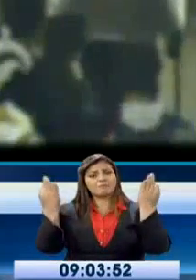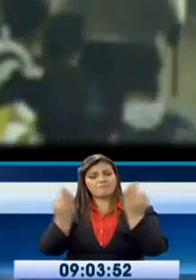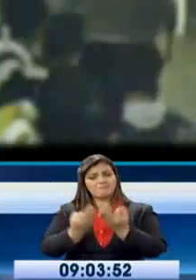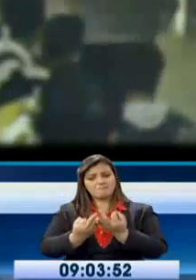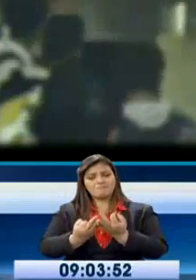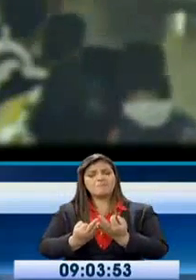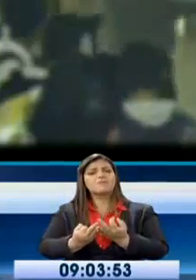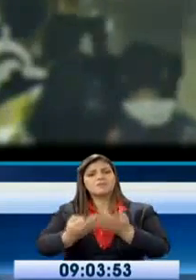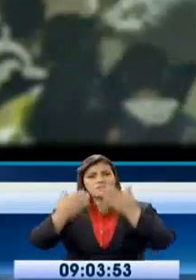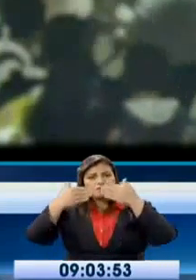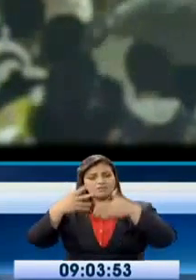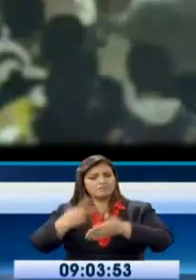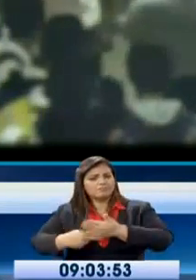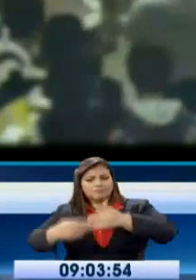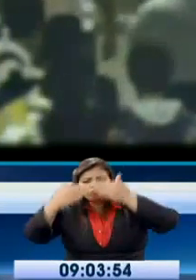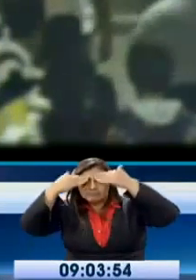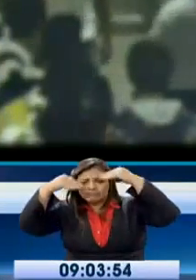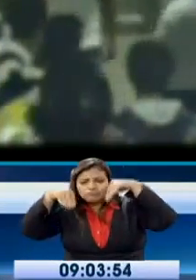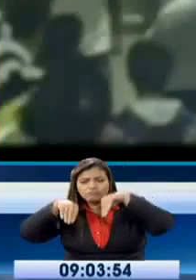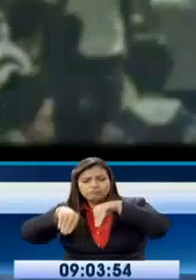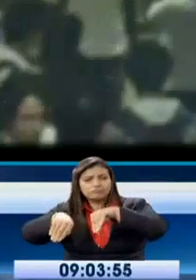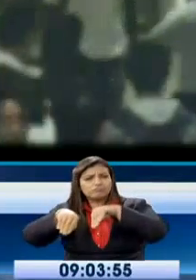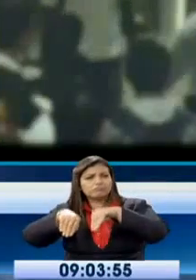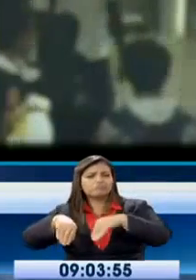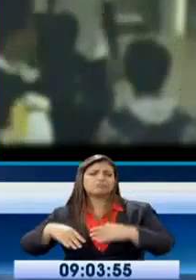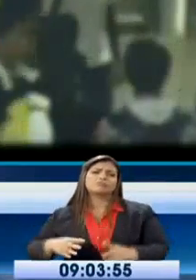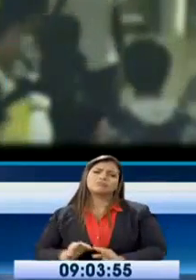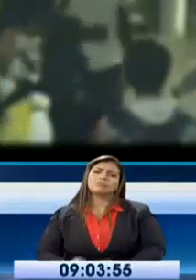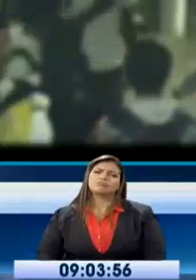flujo de pasajeros, ya se está llenando de lo que